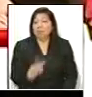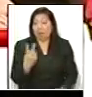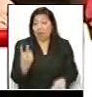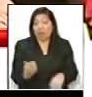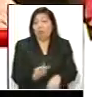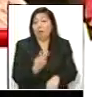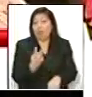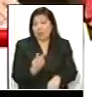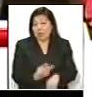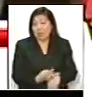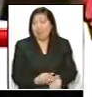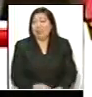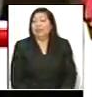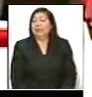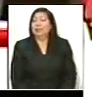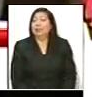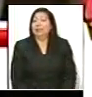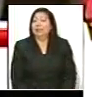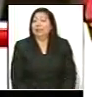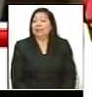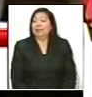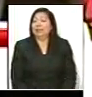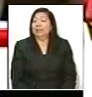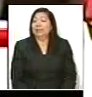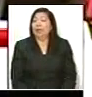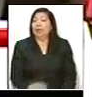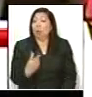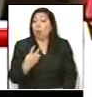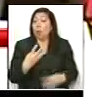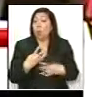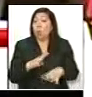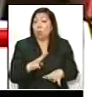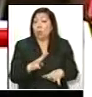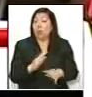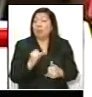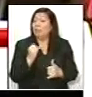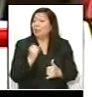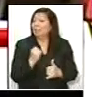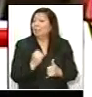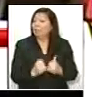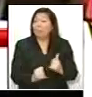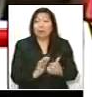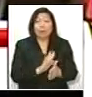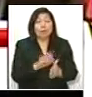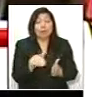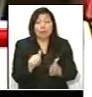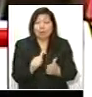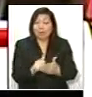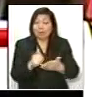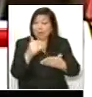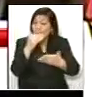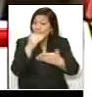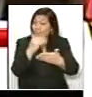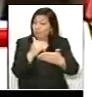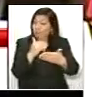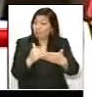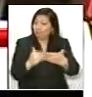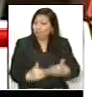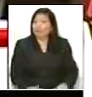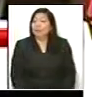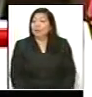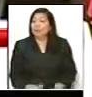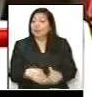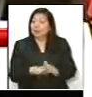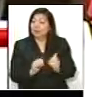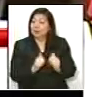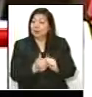en debates que no aportan, el 2 de julio deberíamos terminar con todo el cronograma que incluye